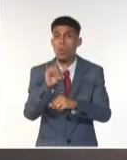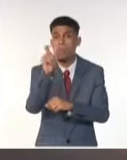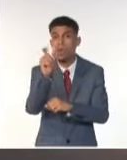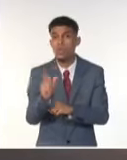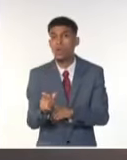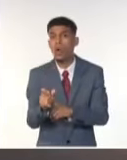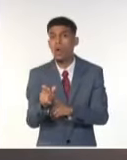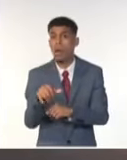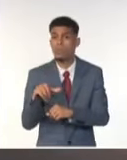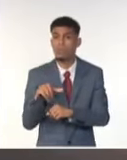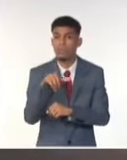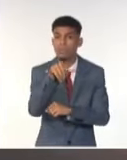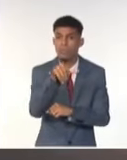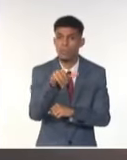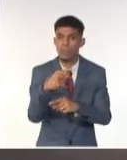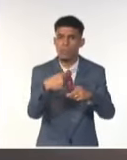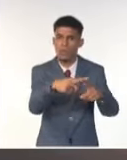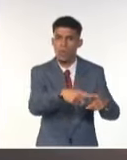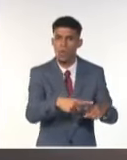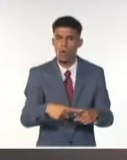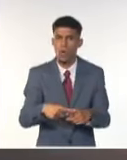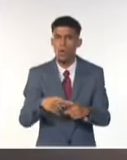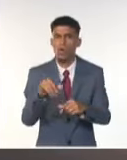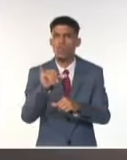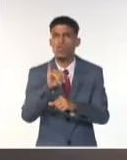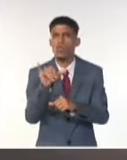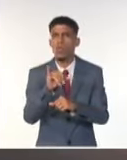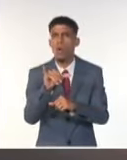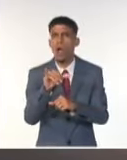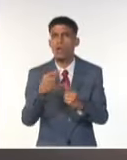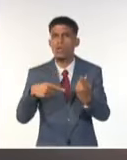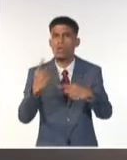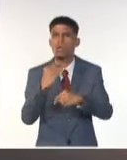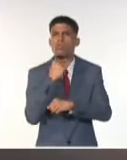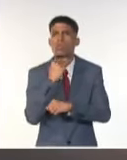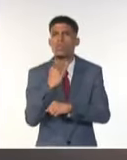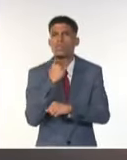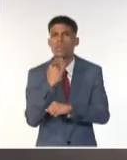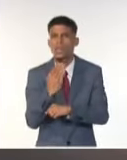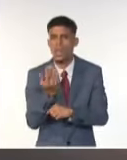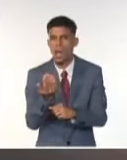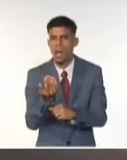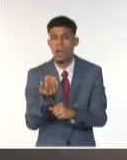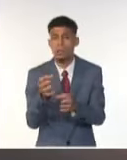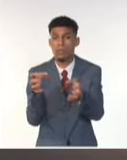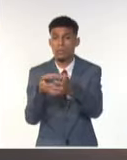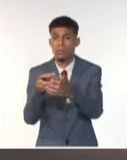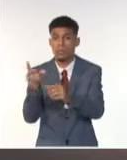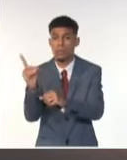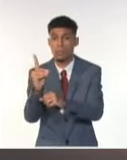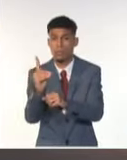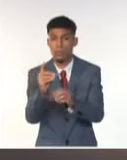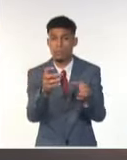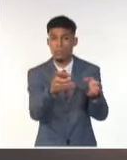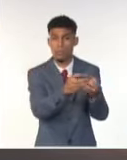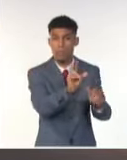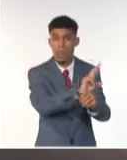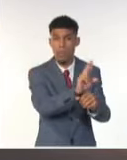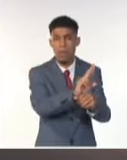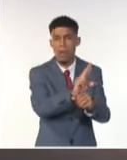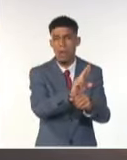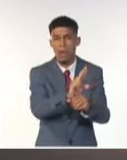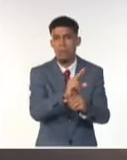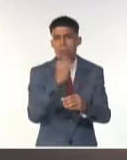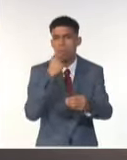constituye el consumo de opioides o la violencia policial, en ninguno de los casos ni demócratas ni republicanos lo tratan.